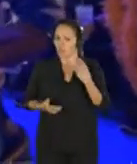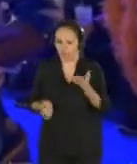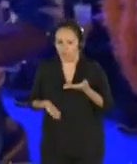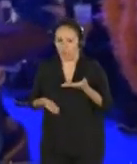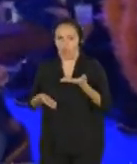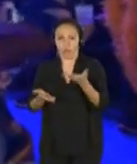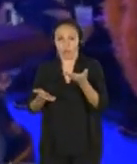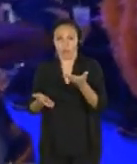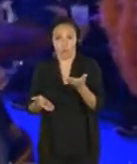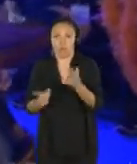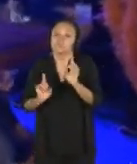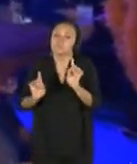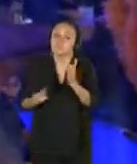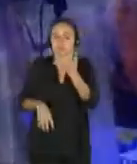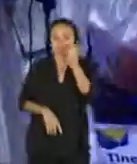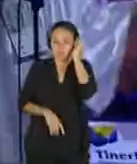si